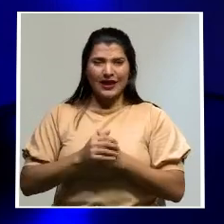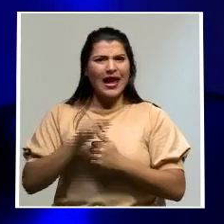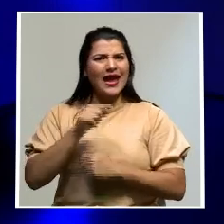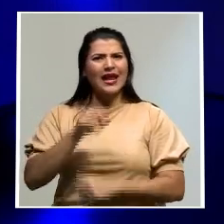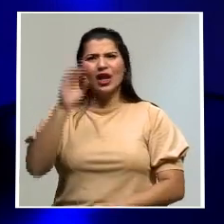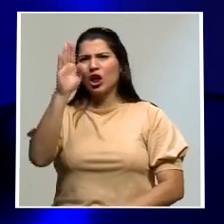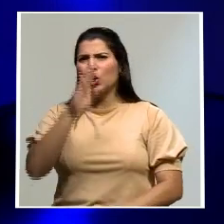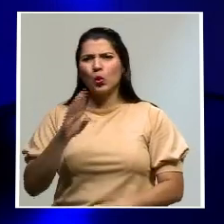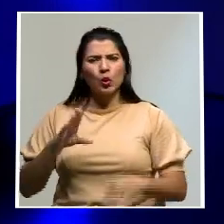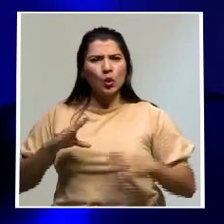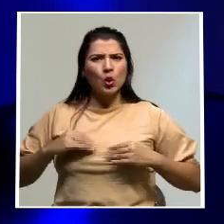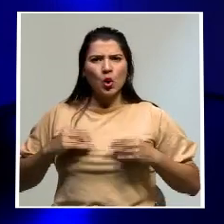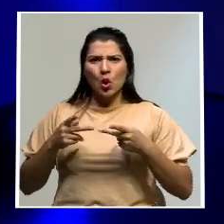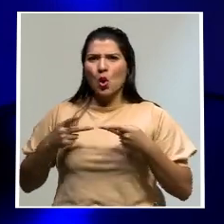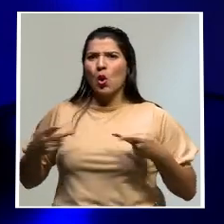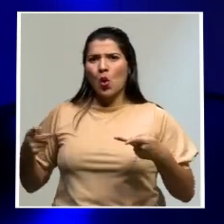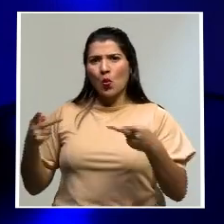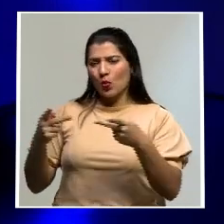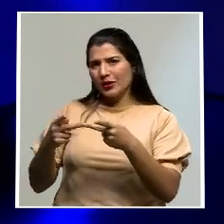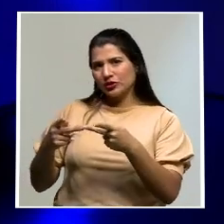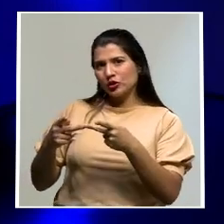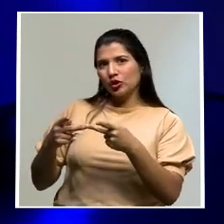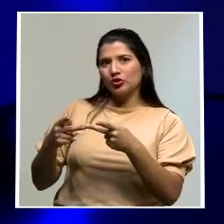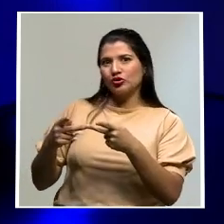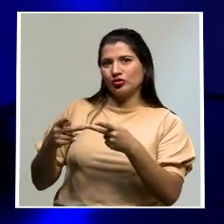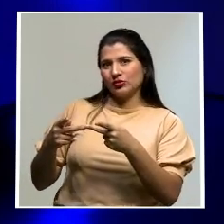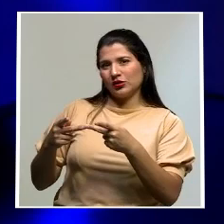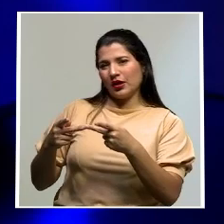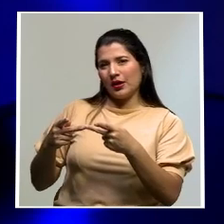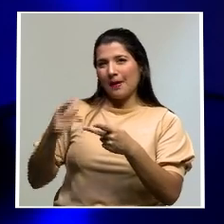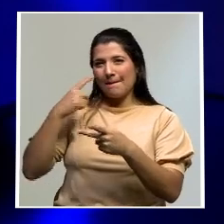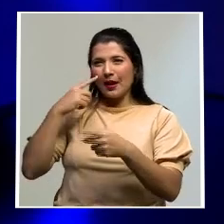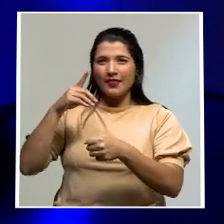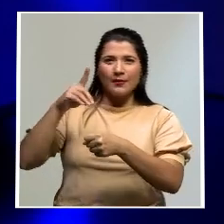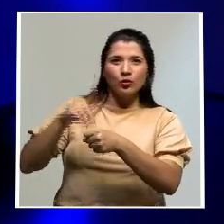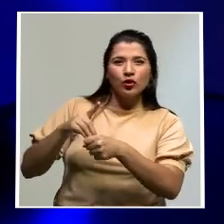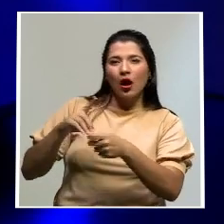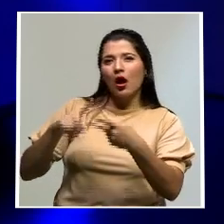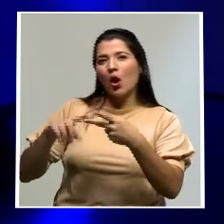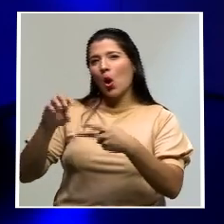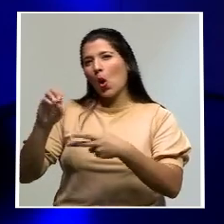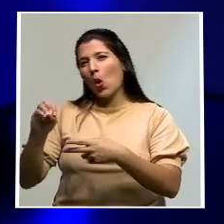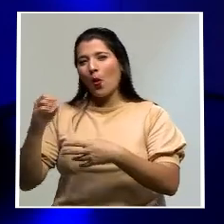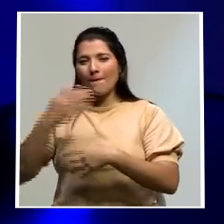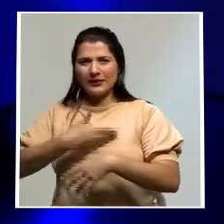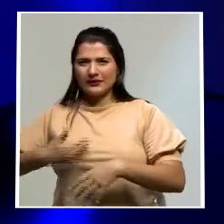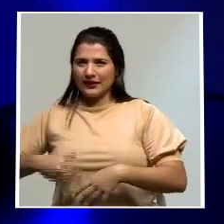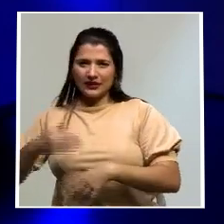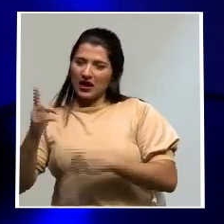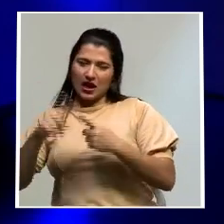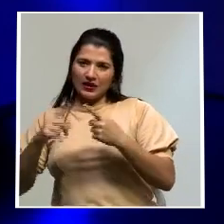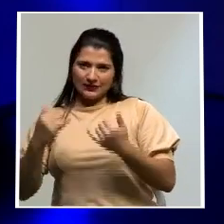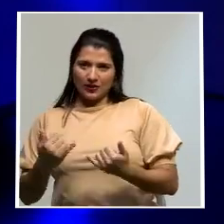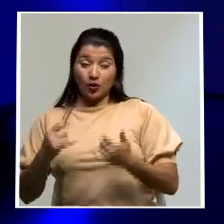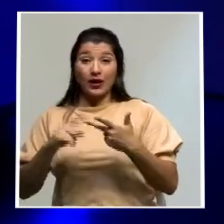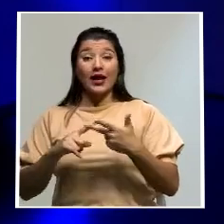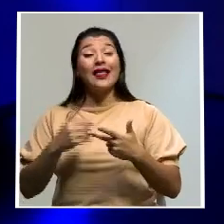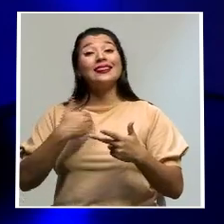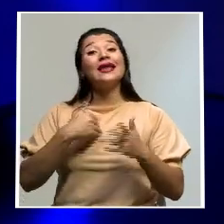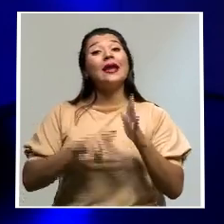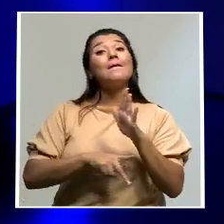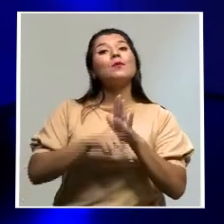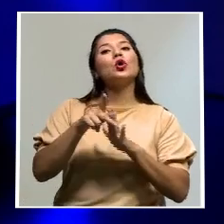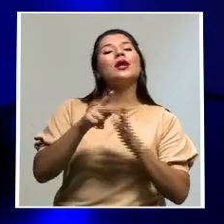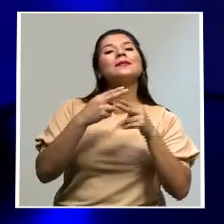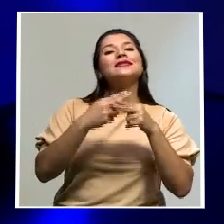nunca cargos de elección popular, es conocido como comunicador por su programa Café y